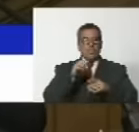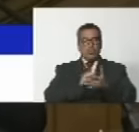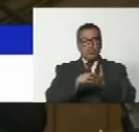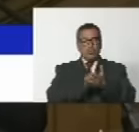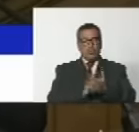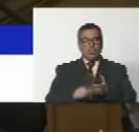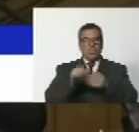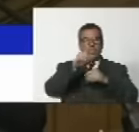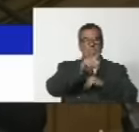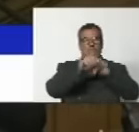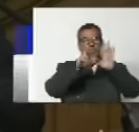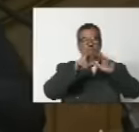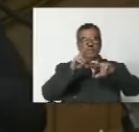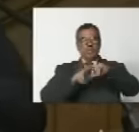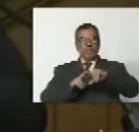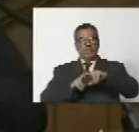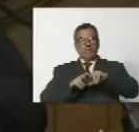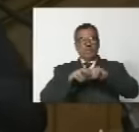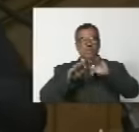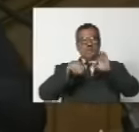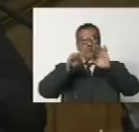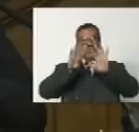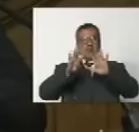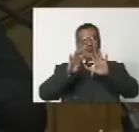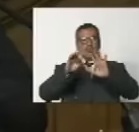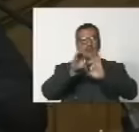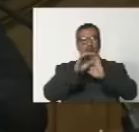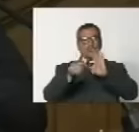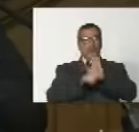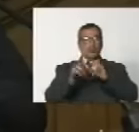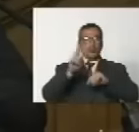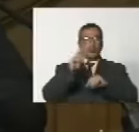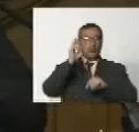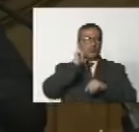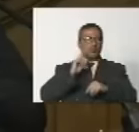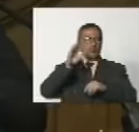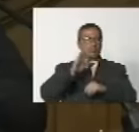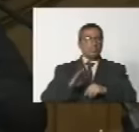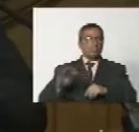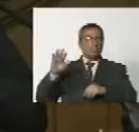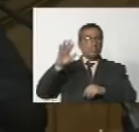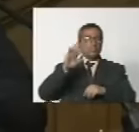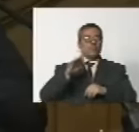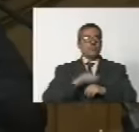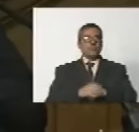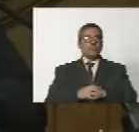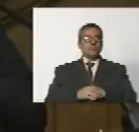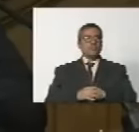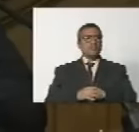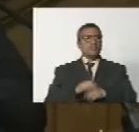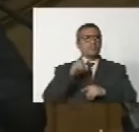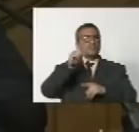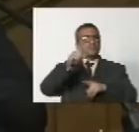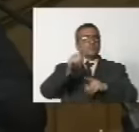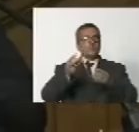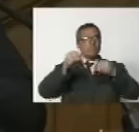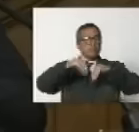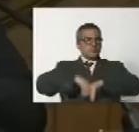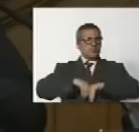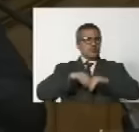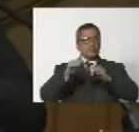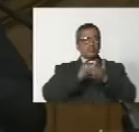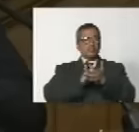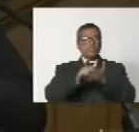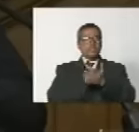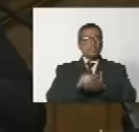en el artículo 187, numeral 9, de la Constitución de la República Bolivariana de Venezuela, en concordancia con